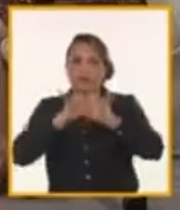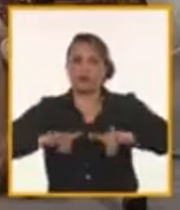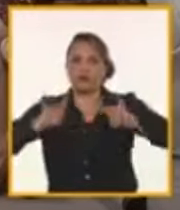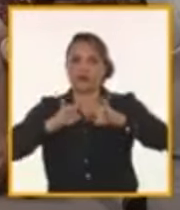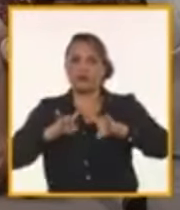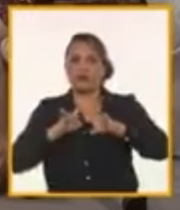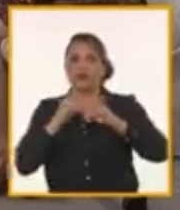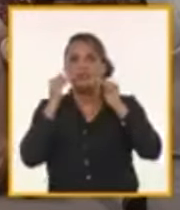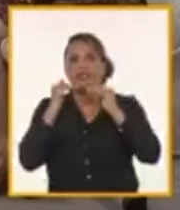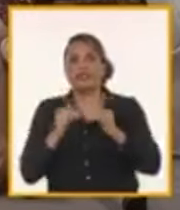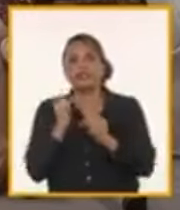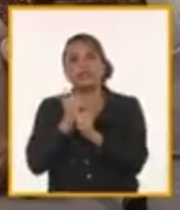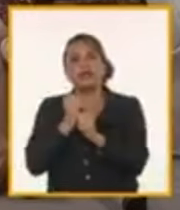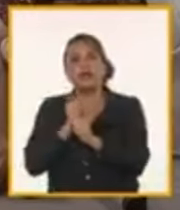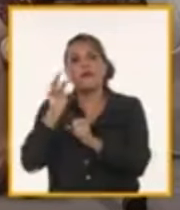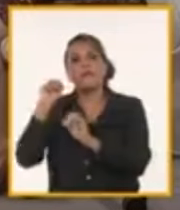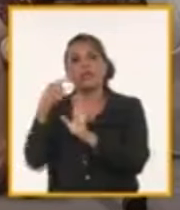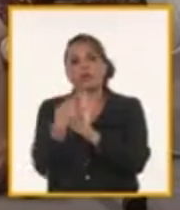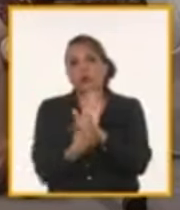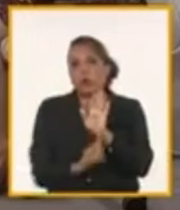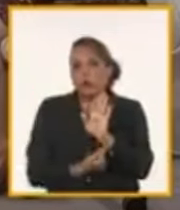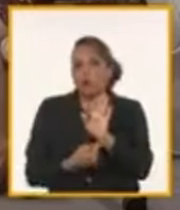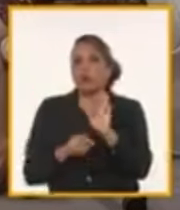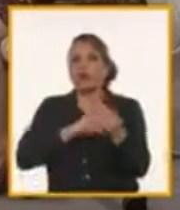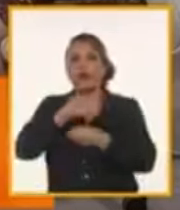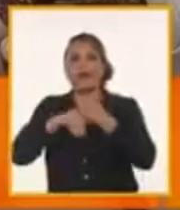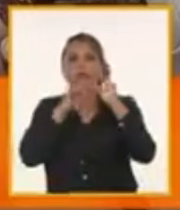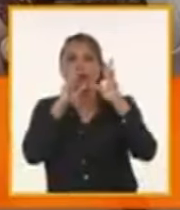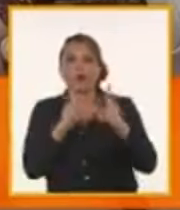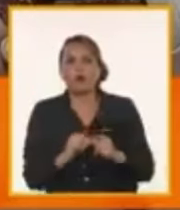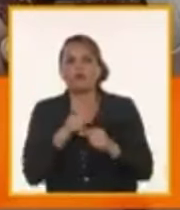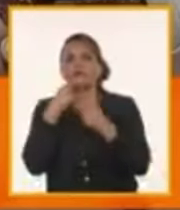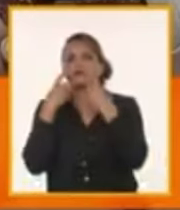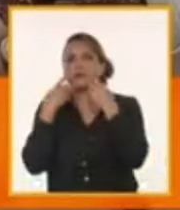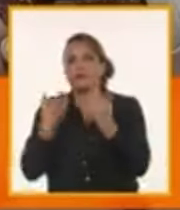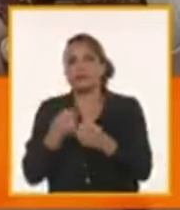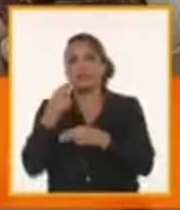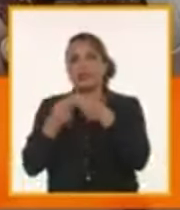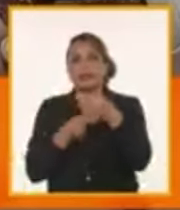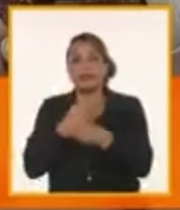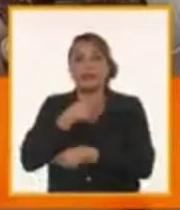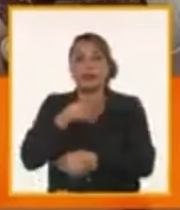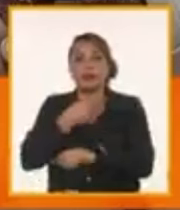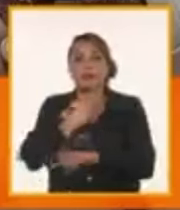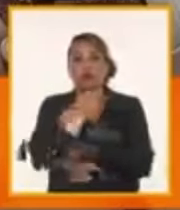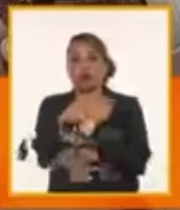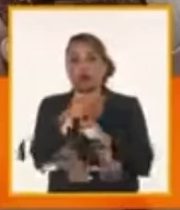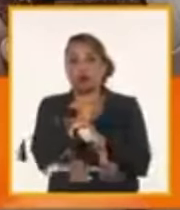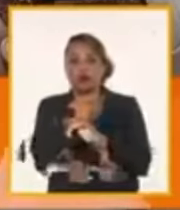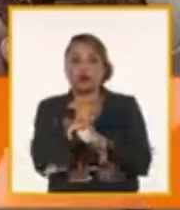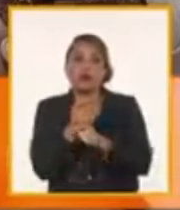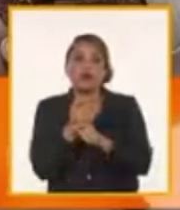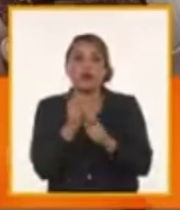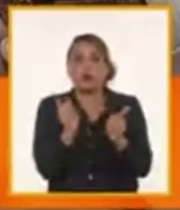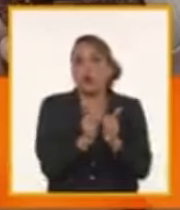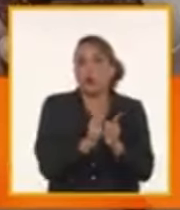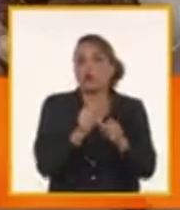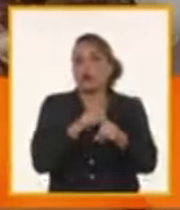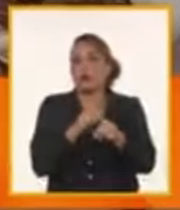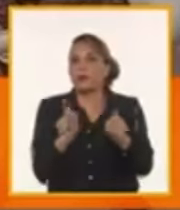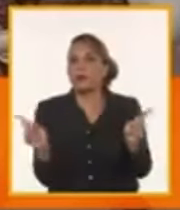metodológico para ver Cuántos cambios se necesitan hacer para en un curso que tal vez como usted decía Bueno más corto de menos